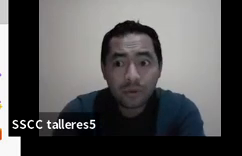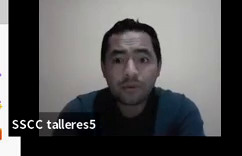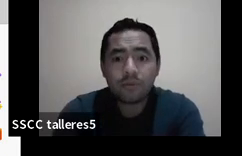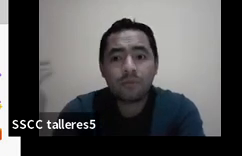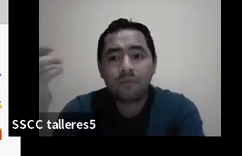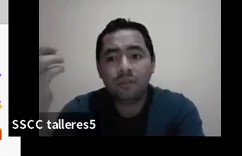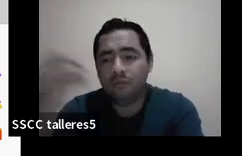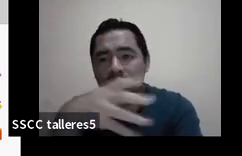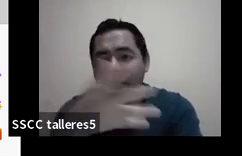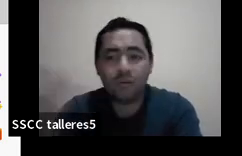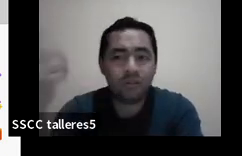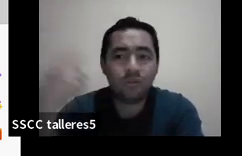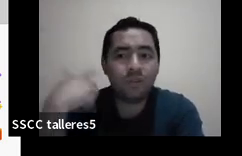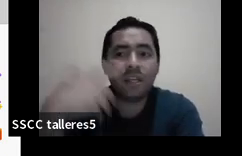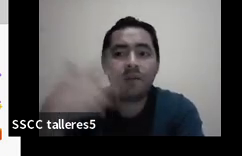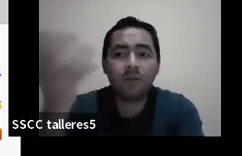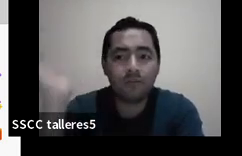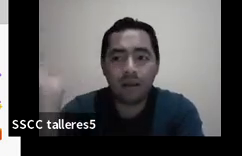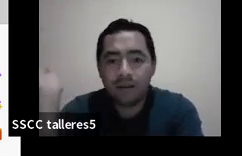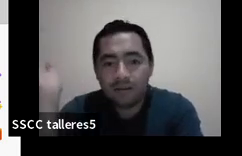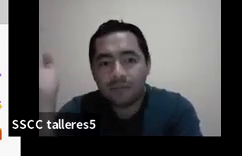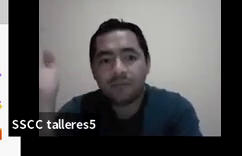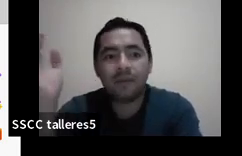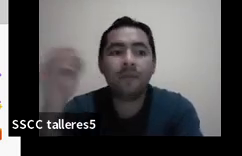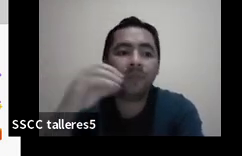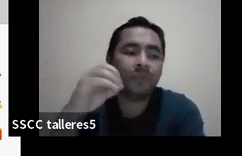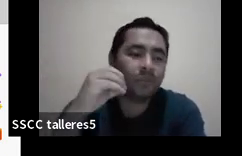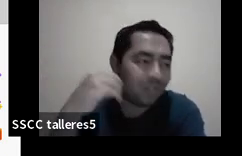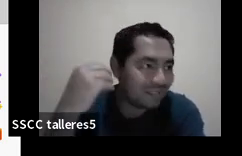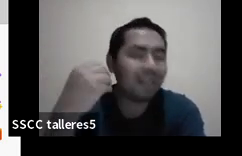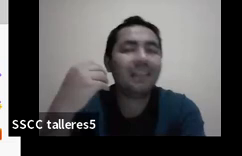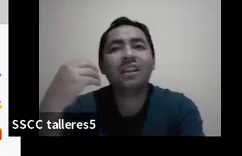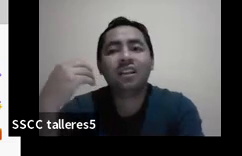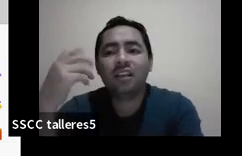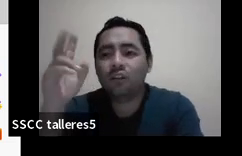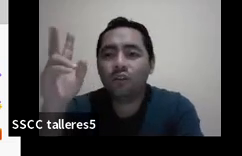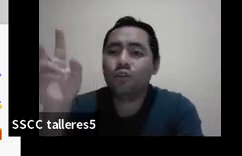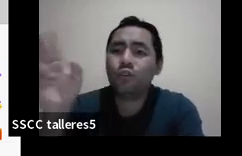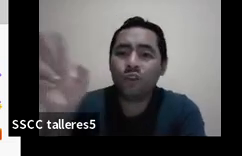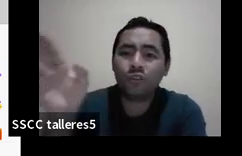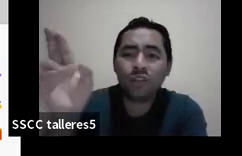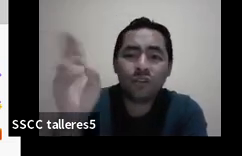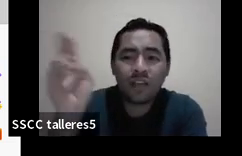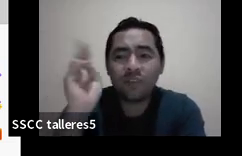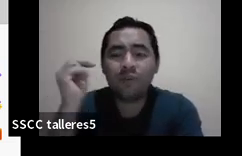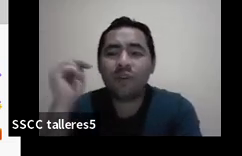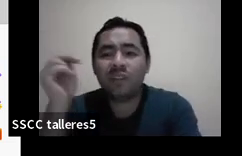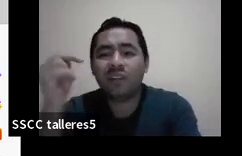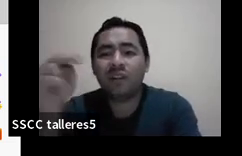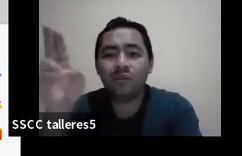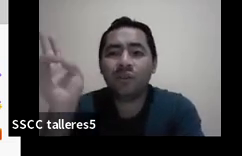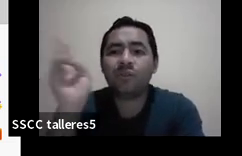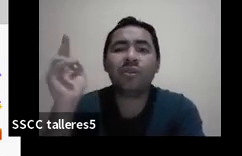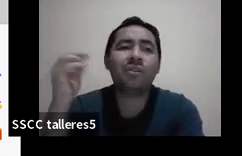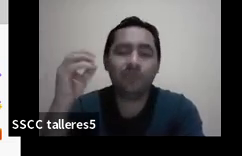son sordos y mis amigos escuchan y hablan normal, ¿ya? Entonces, no es que los dos sorditos que no se casen porque van